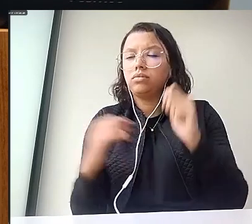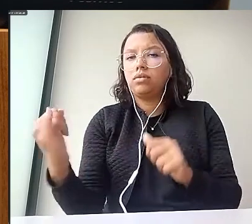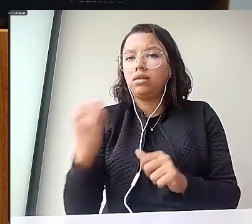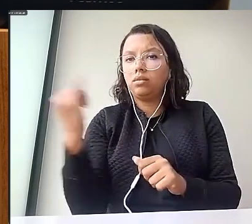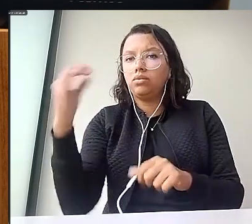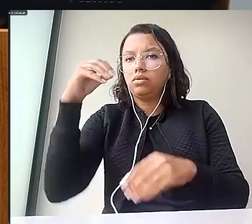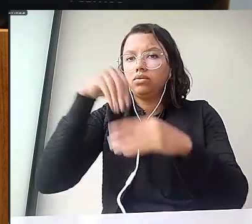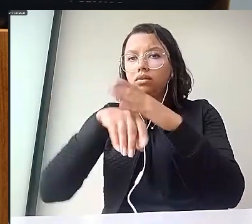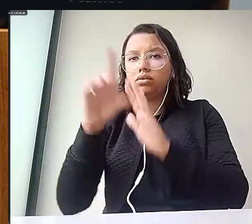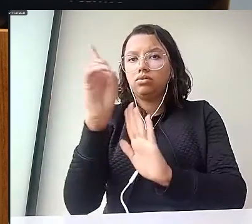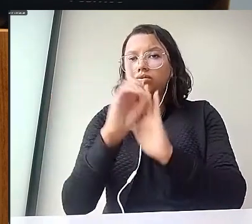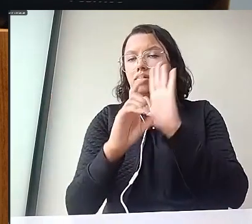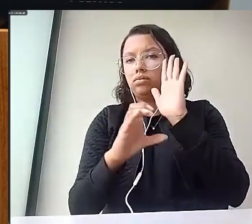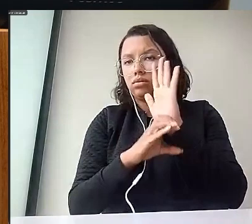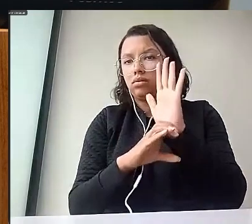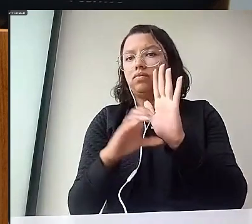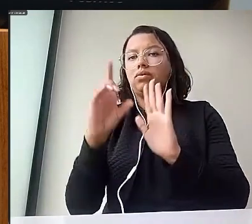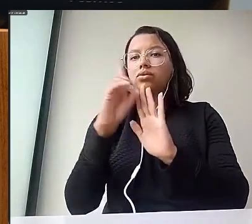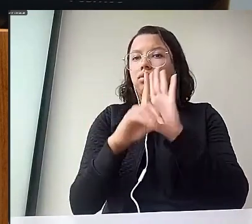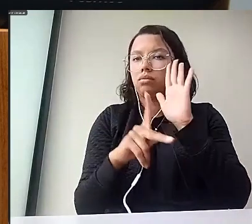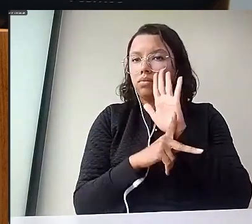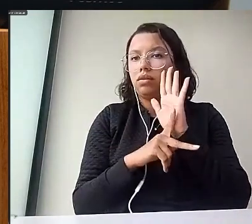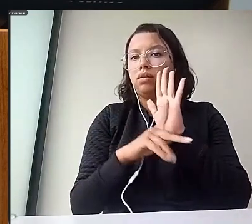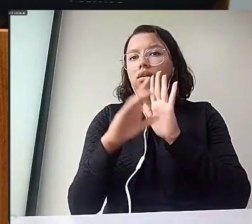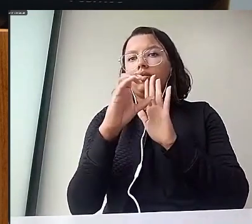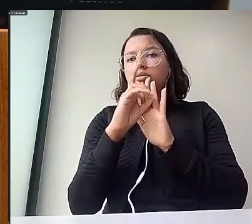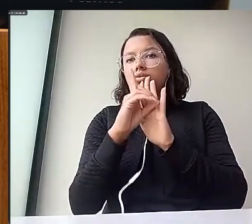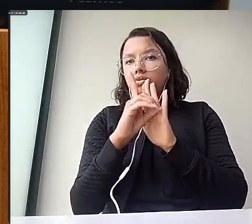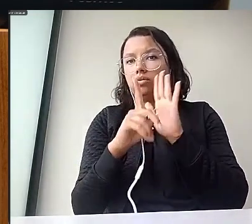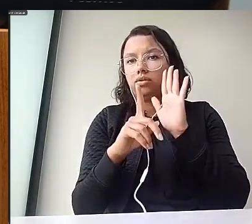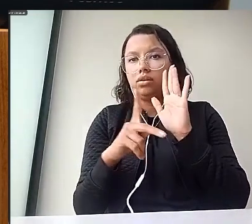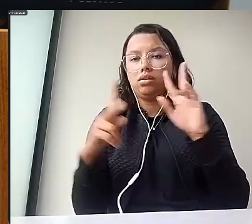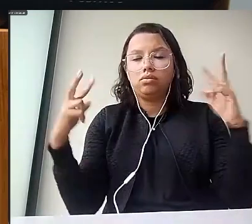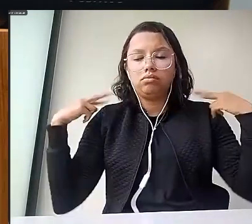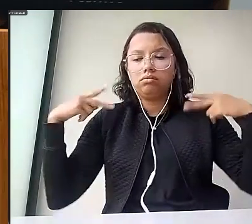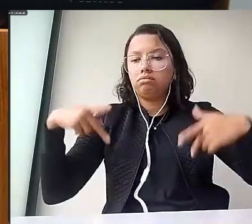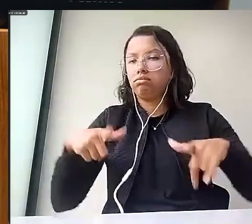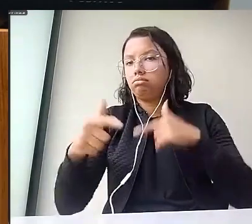Derechos civiles, derecho penal, derecho tributario, derecho de trabajo,